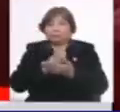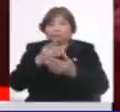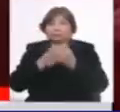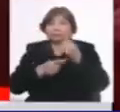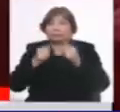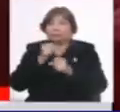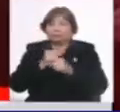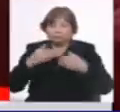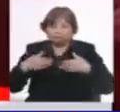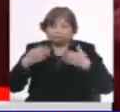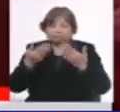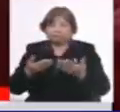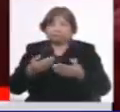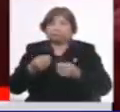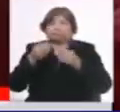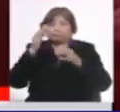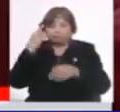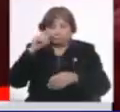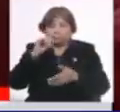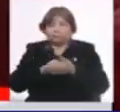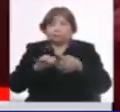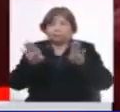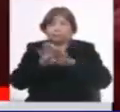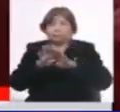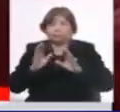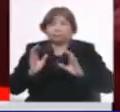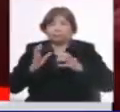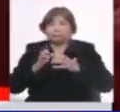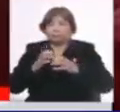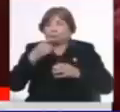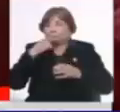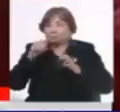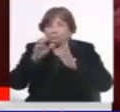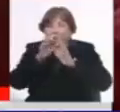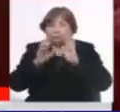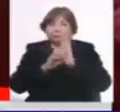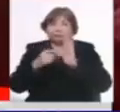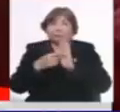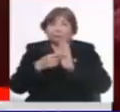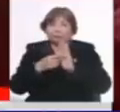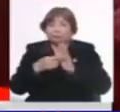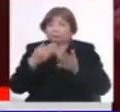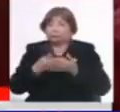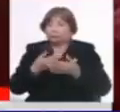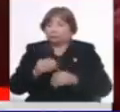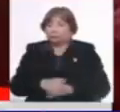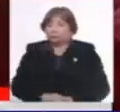el Ejecutivo está facultado para cerrar el Congreso. Eso está en la Constitución, esa